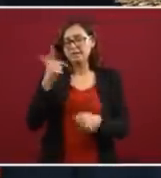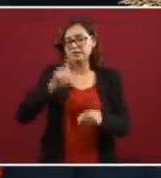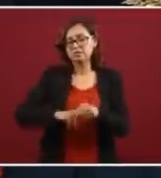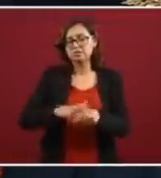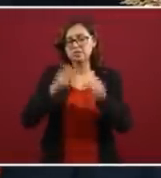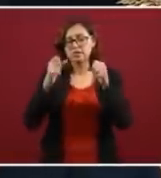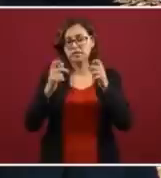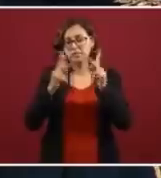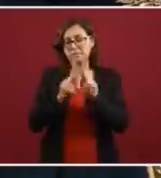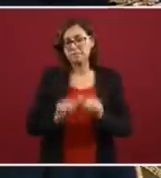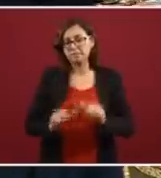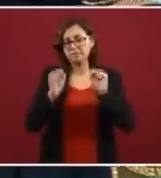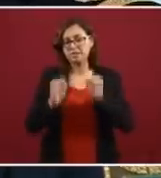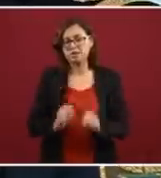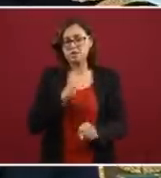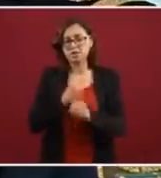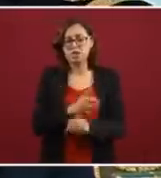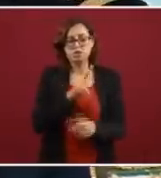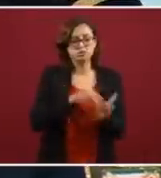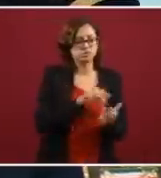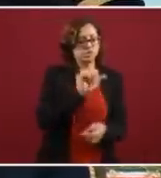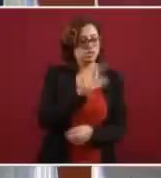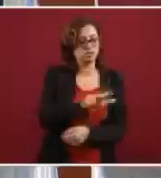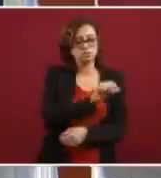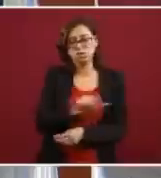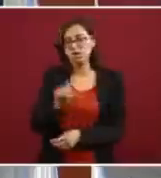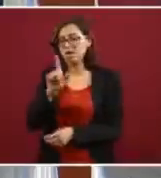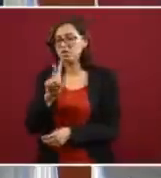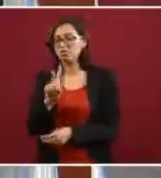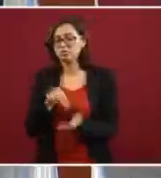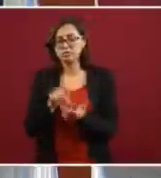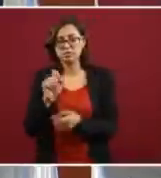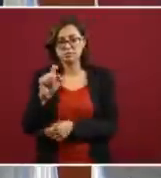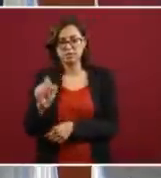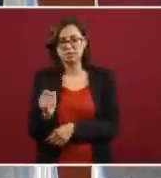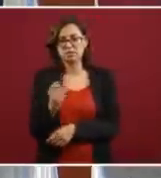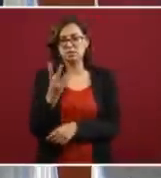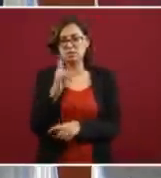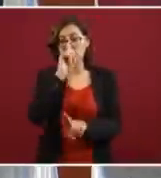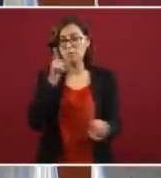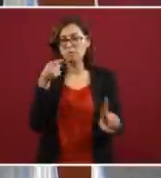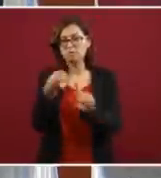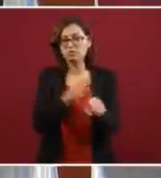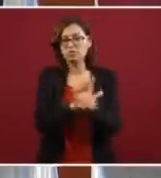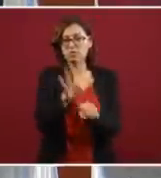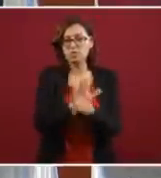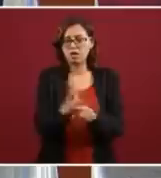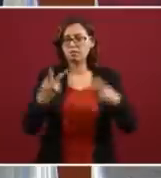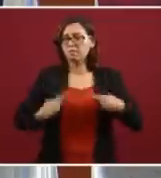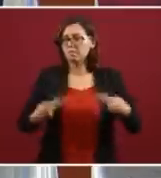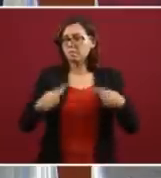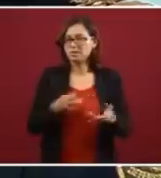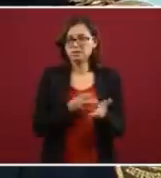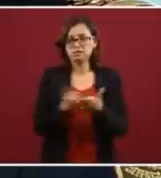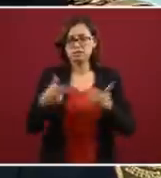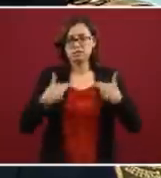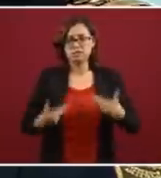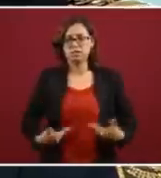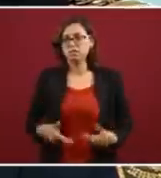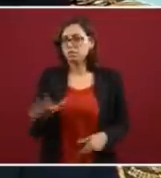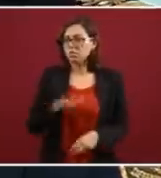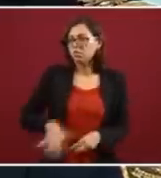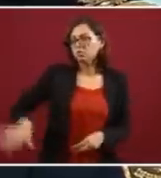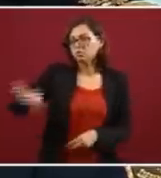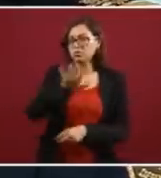2018-2024 y el objetivo es participar en la salvaguarda de la integridad y los derechos de las